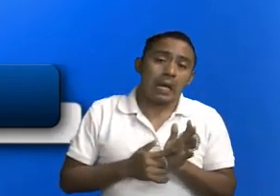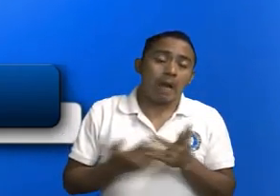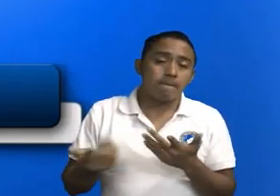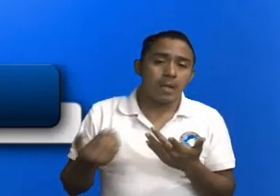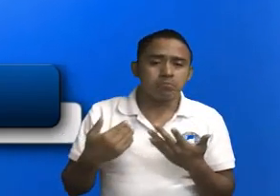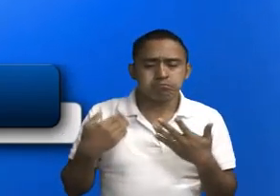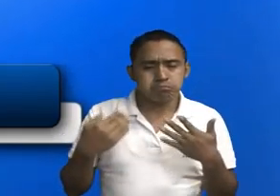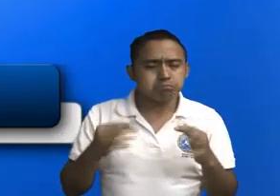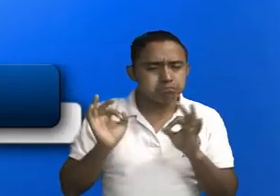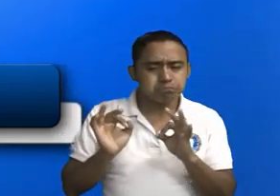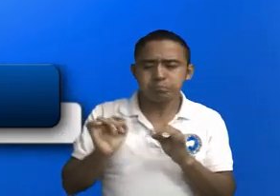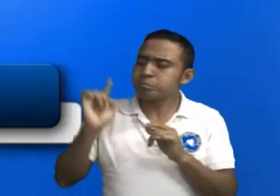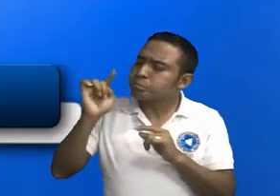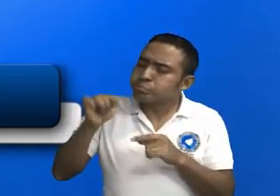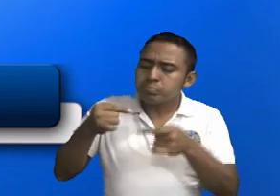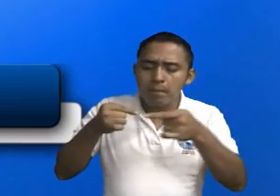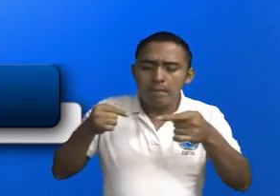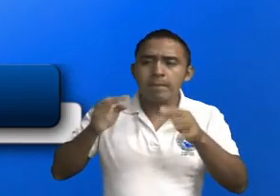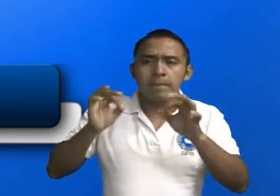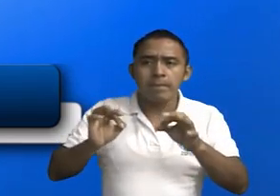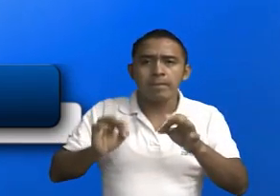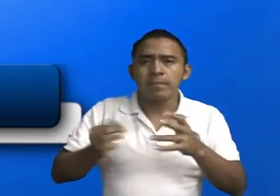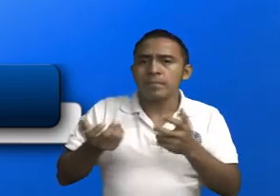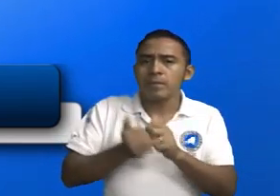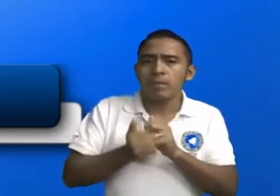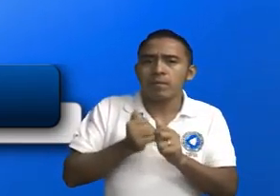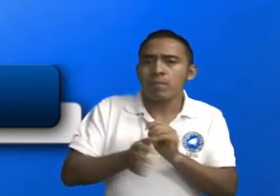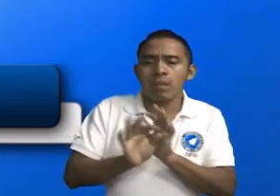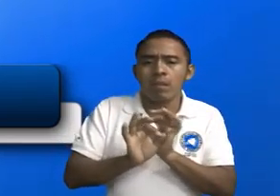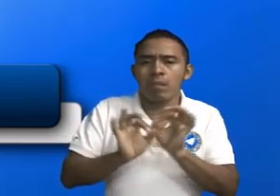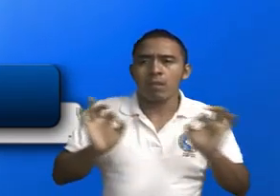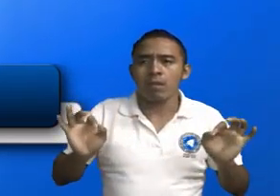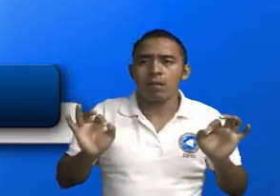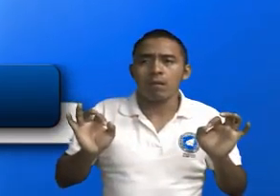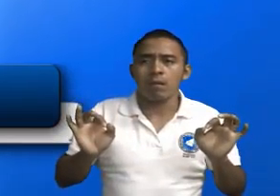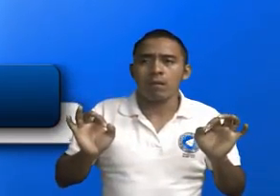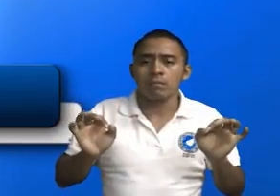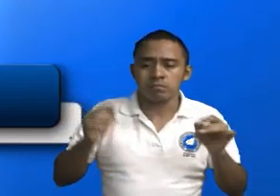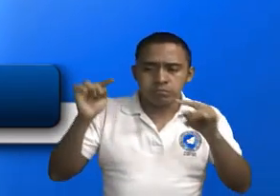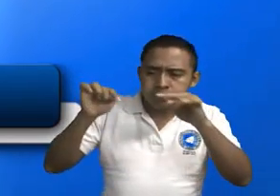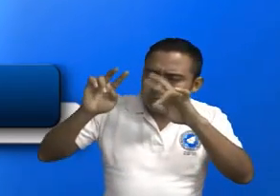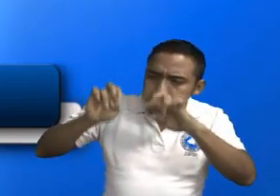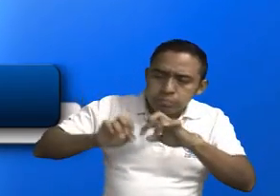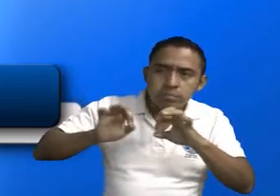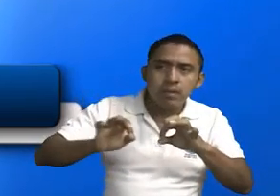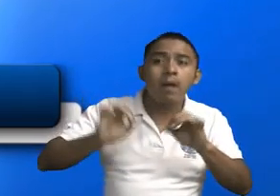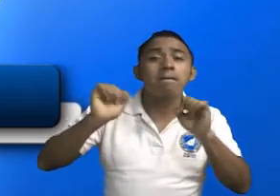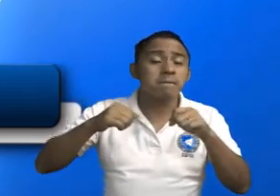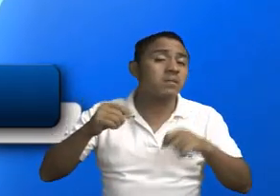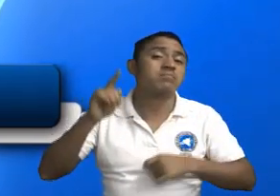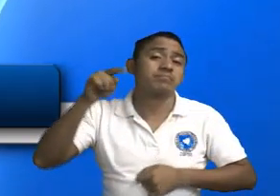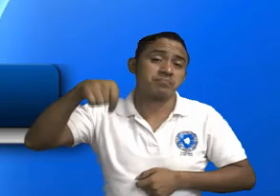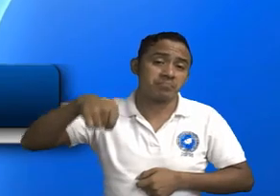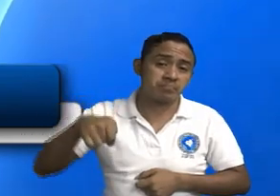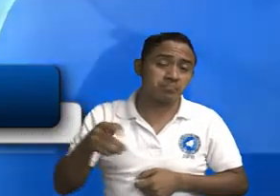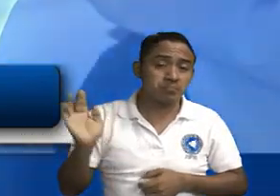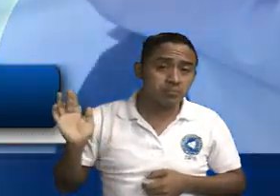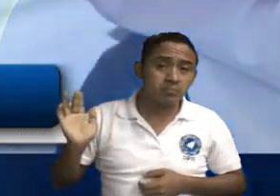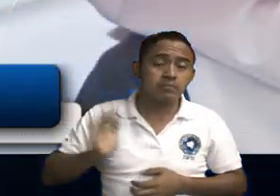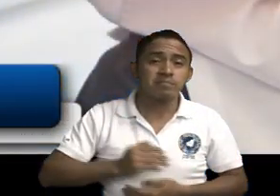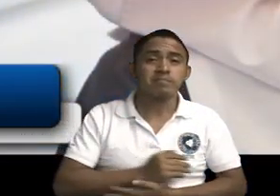tamaño, ¿verdad? A la vista no presentar, ¿verdad?, ningún problema y puede la persona padecer